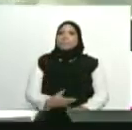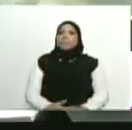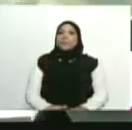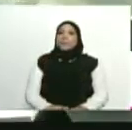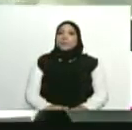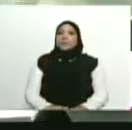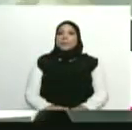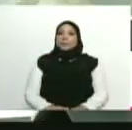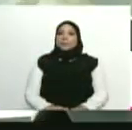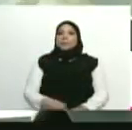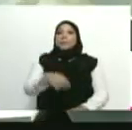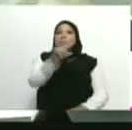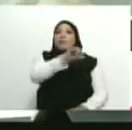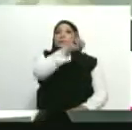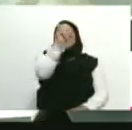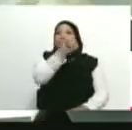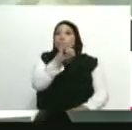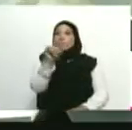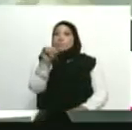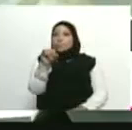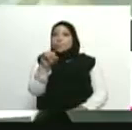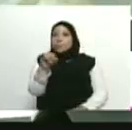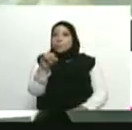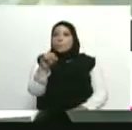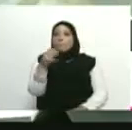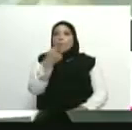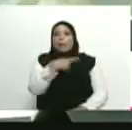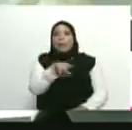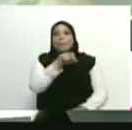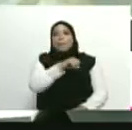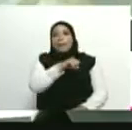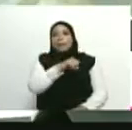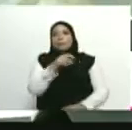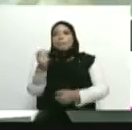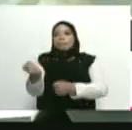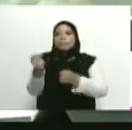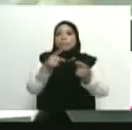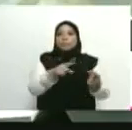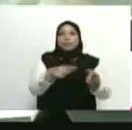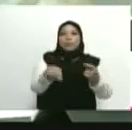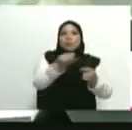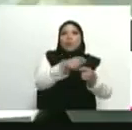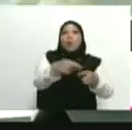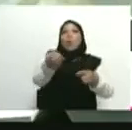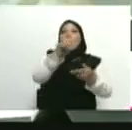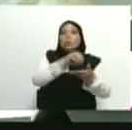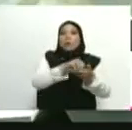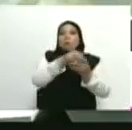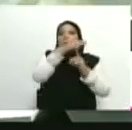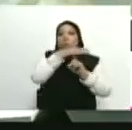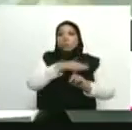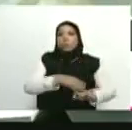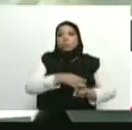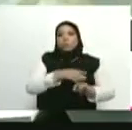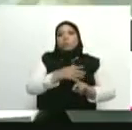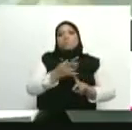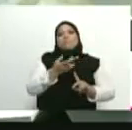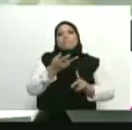Fíjense ustedes, por el Zulia pretendió el Imperio Español recuperar y colonizar nuestras tierras otra